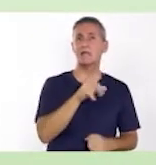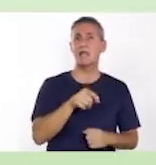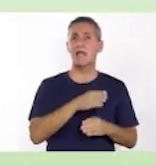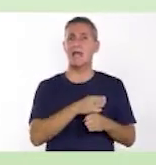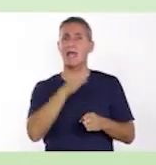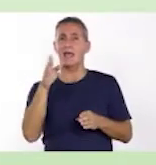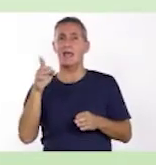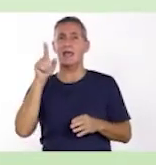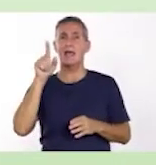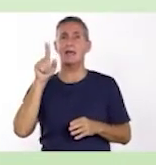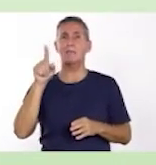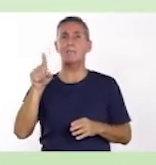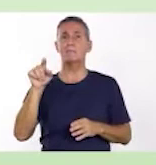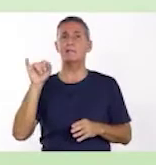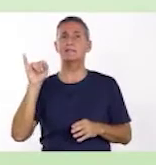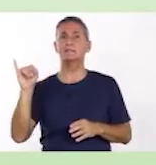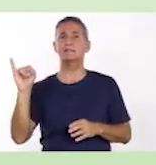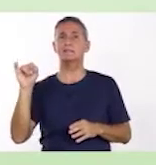1673.